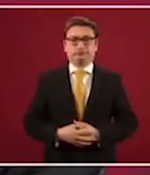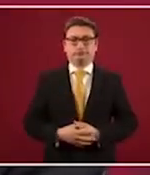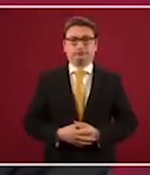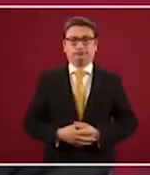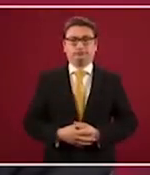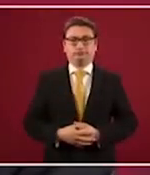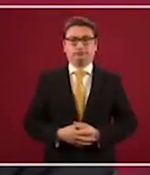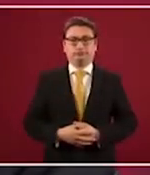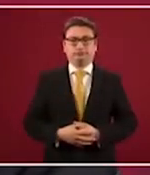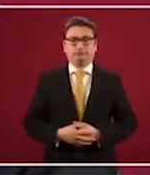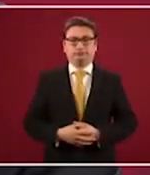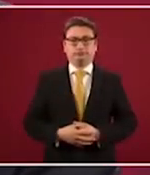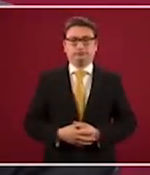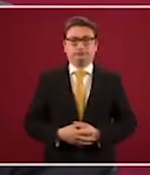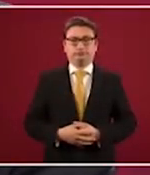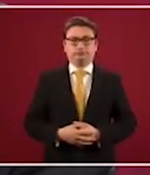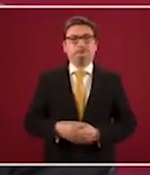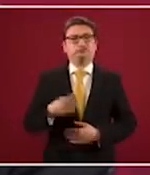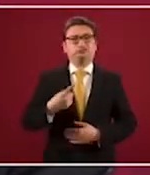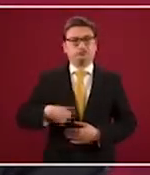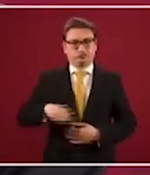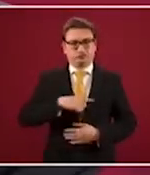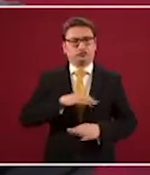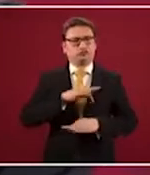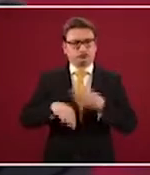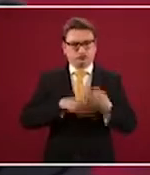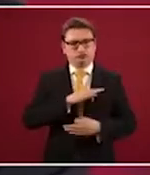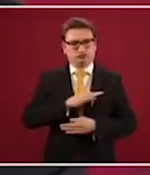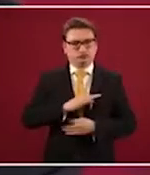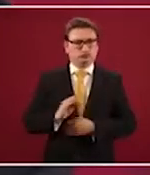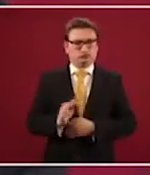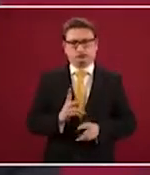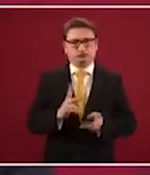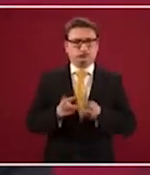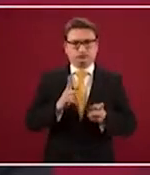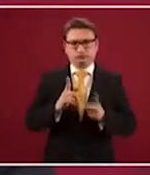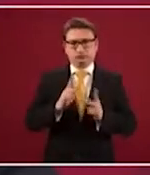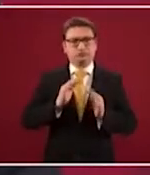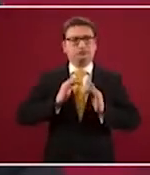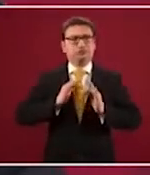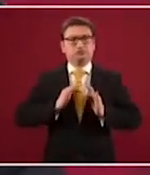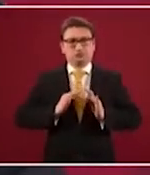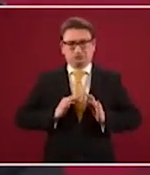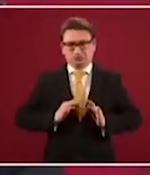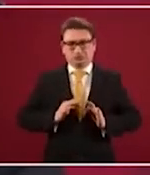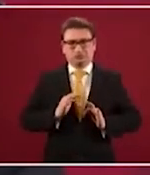podemos hablar de una tregua